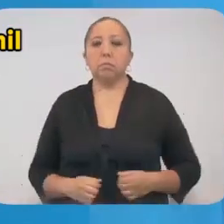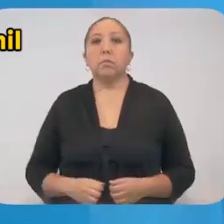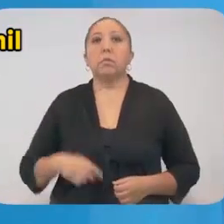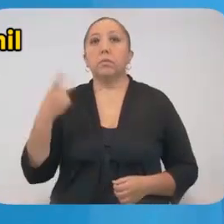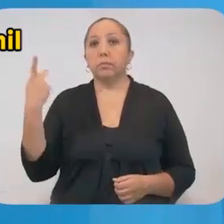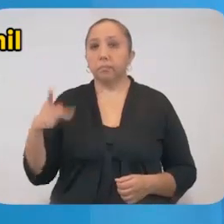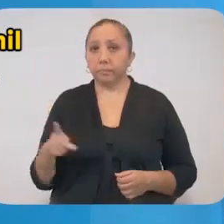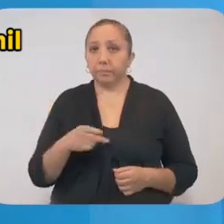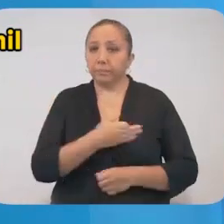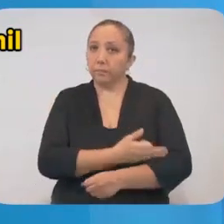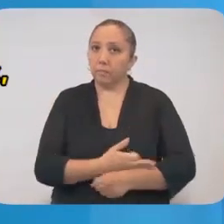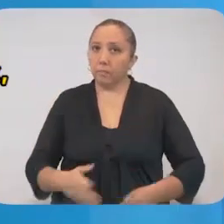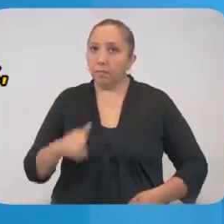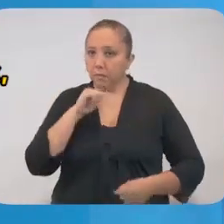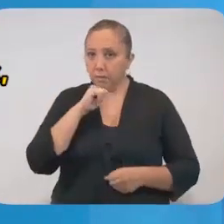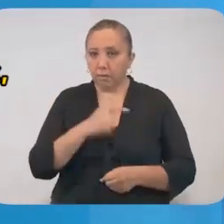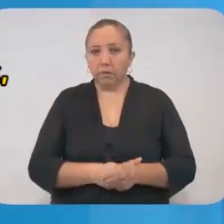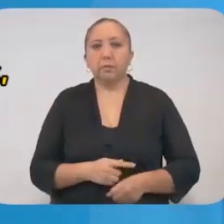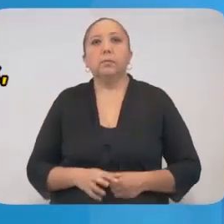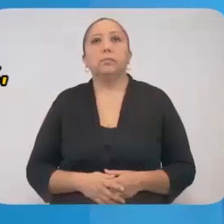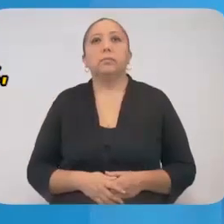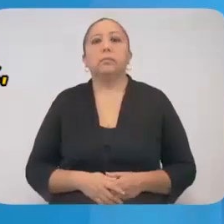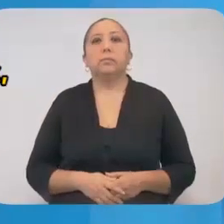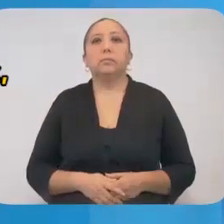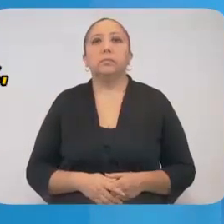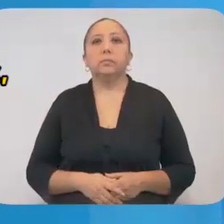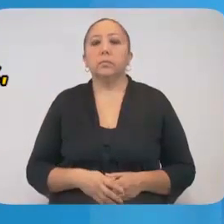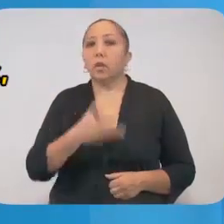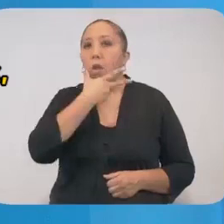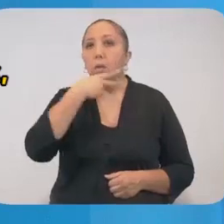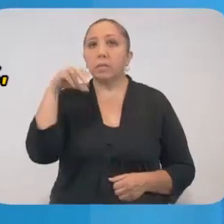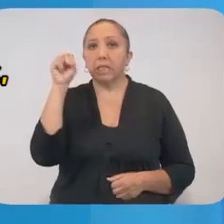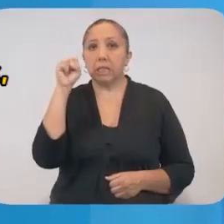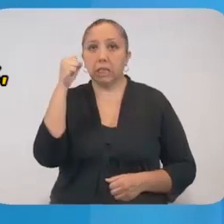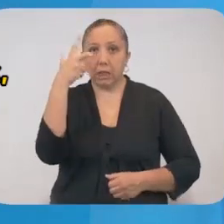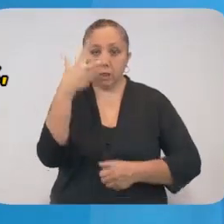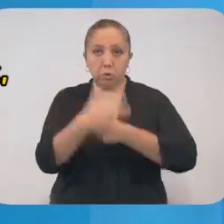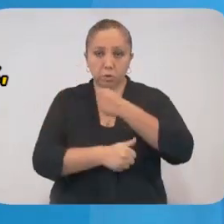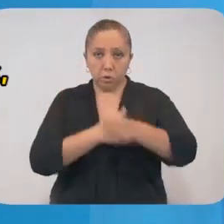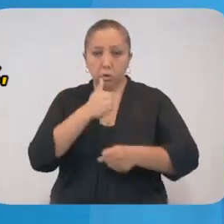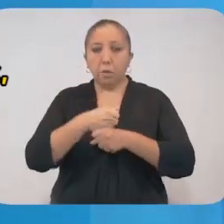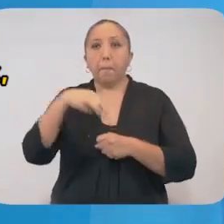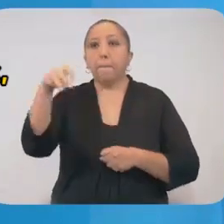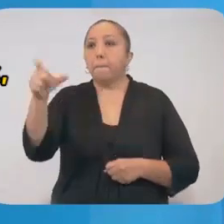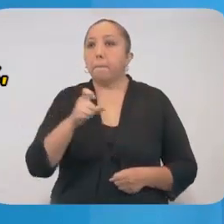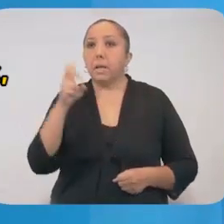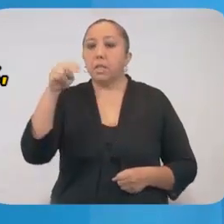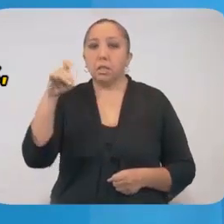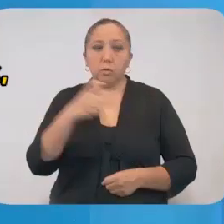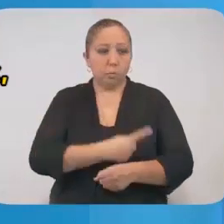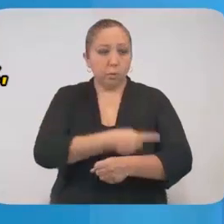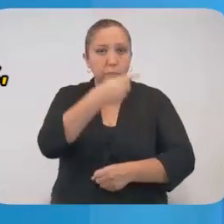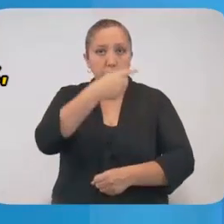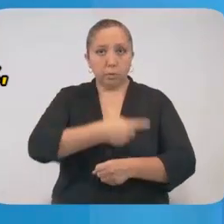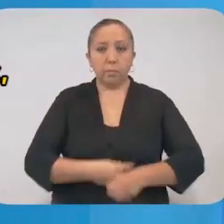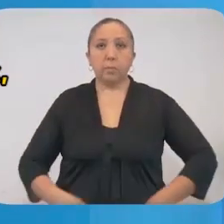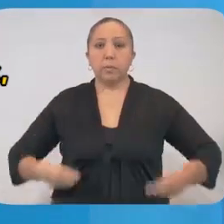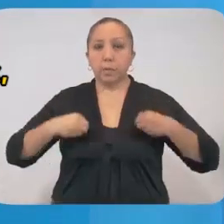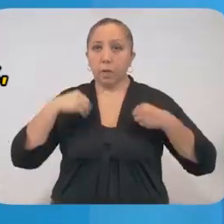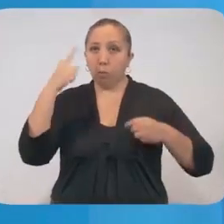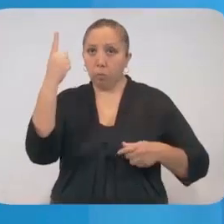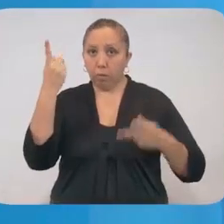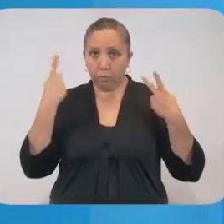reportan asintomáticos. Hombre de 68 años de Maxcanú, con hipertensión, vivía con una persona, sin